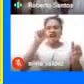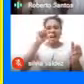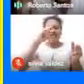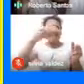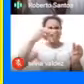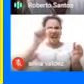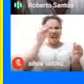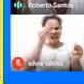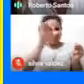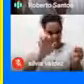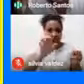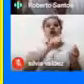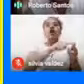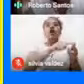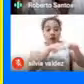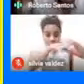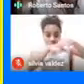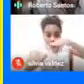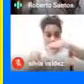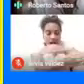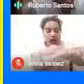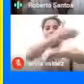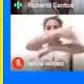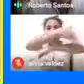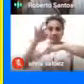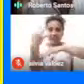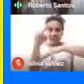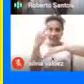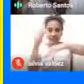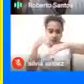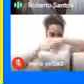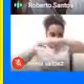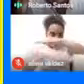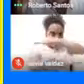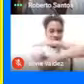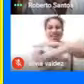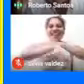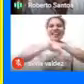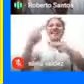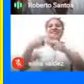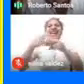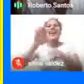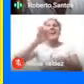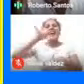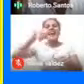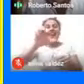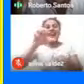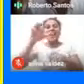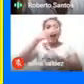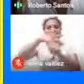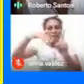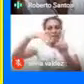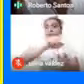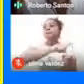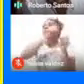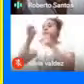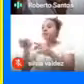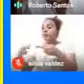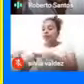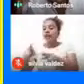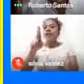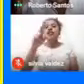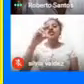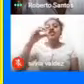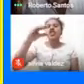El que corre Por debajo De la calle 13 Y que está En el eje ambiental Y el río Chihuachí Que corre Por la calle